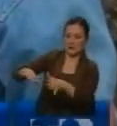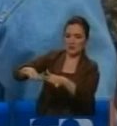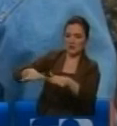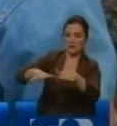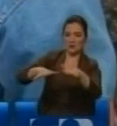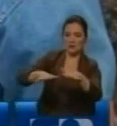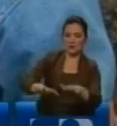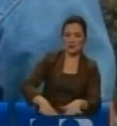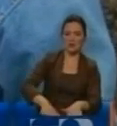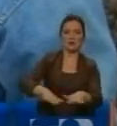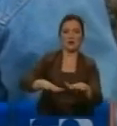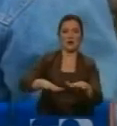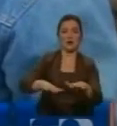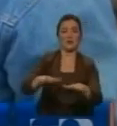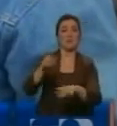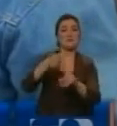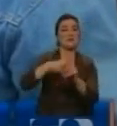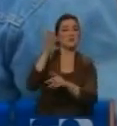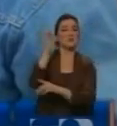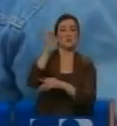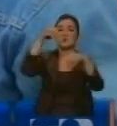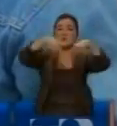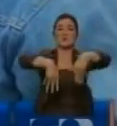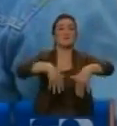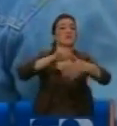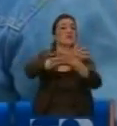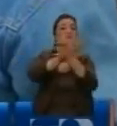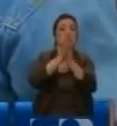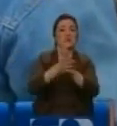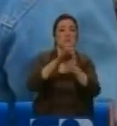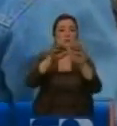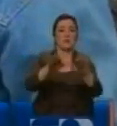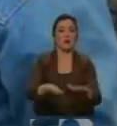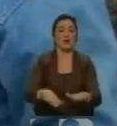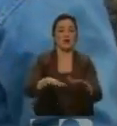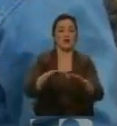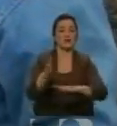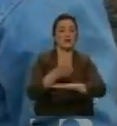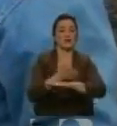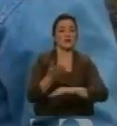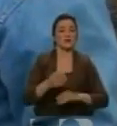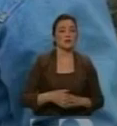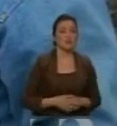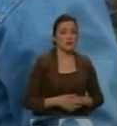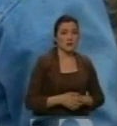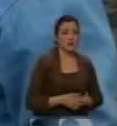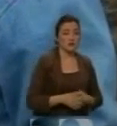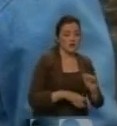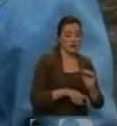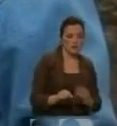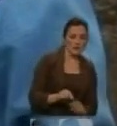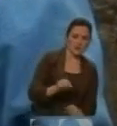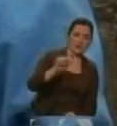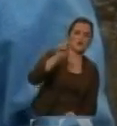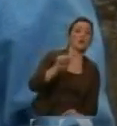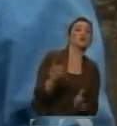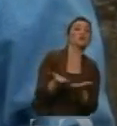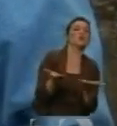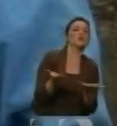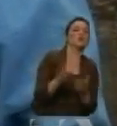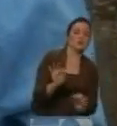no llueve y ha bajado bastantísimo el agua. No hay... ¿El nivel hasta dónde